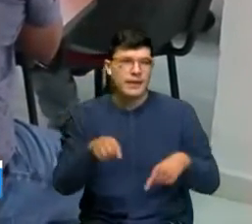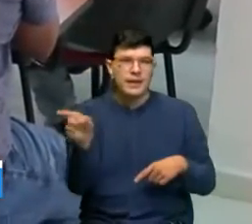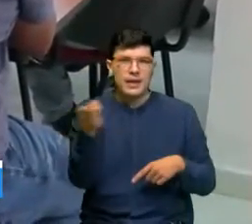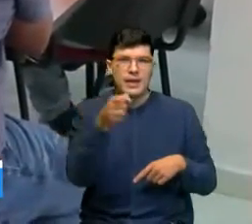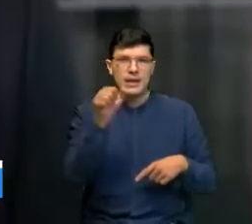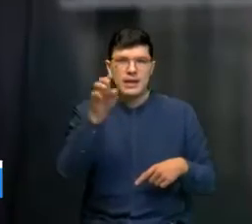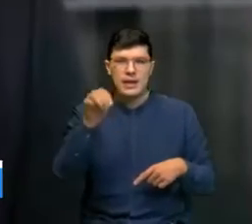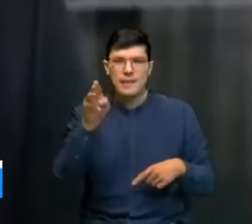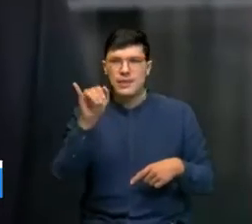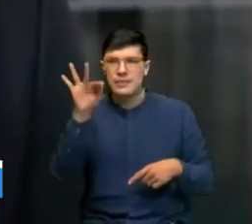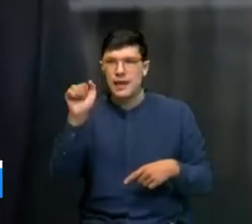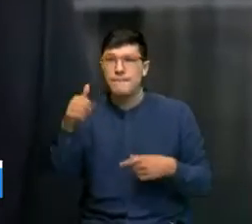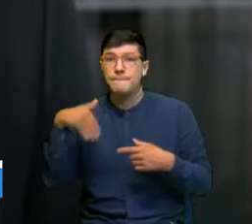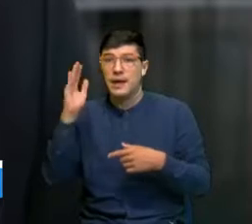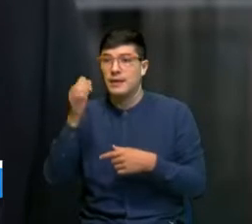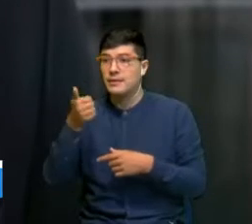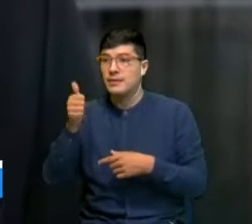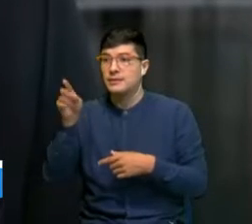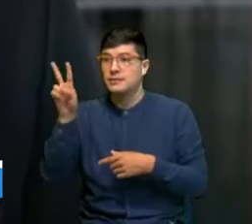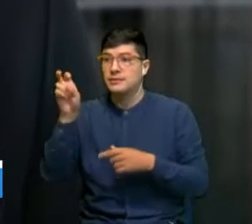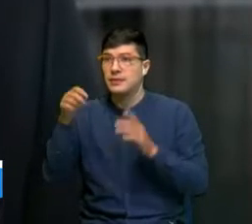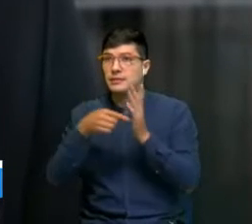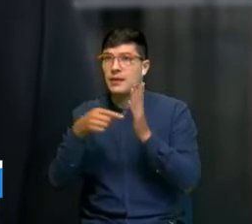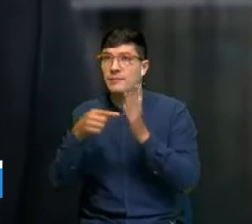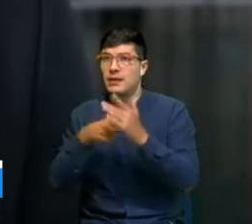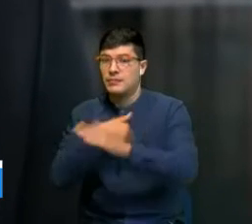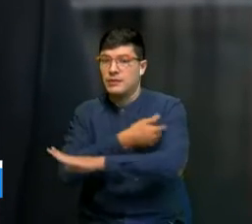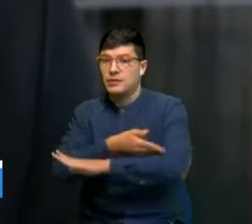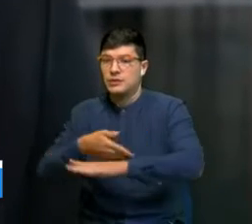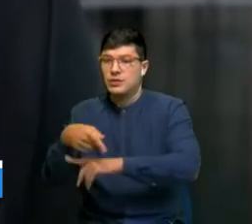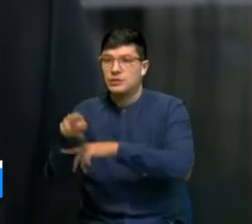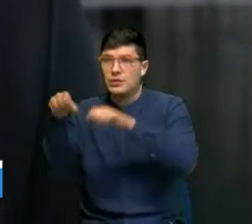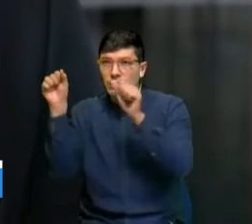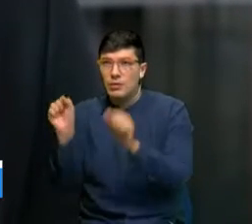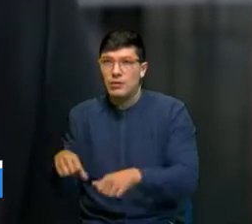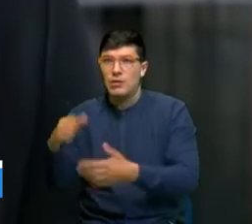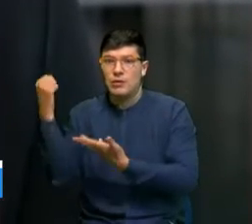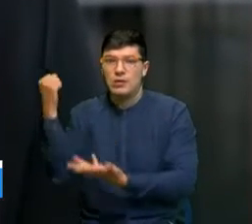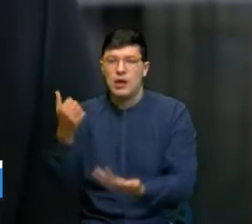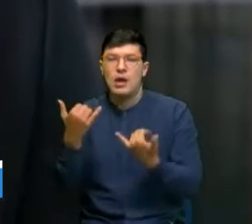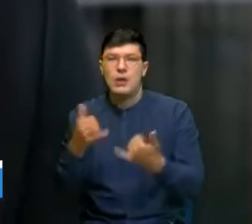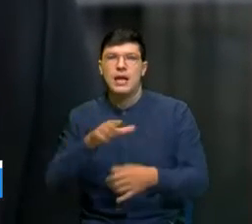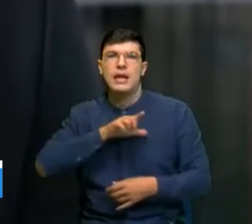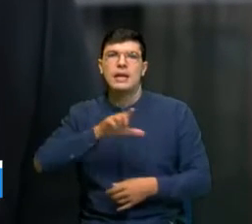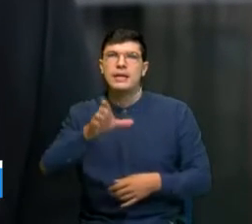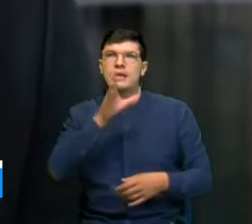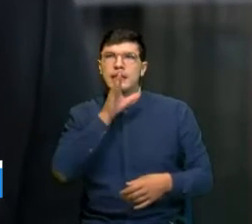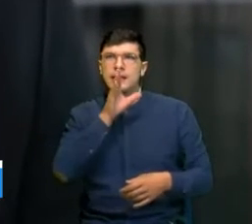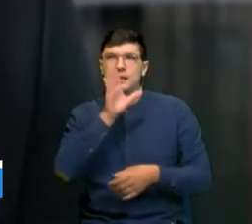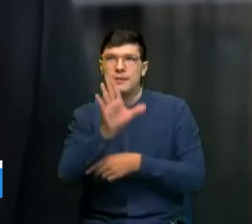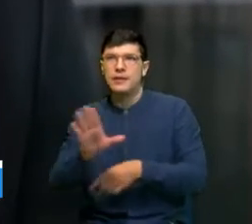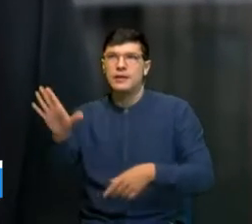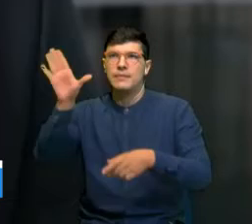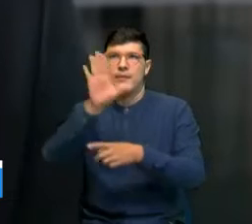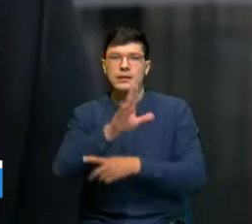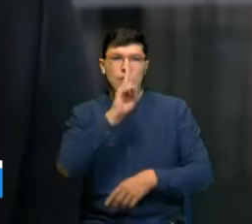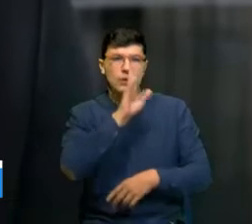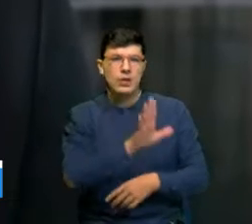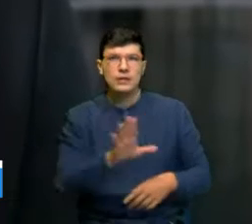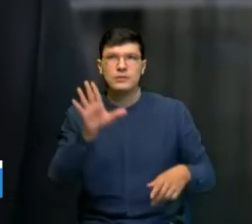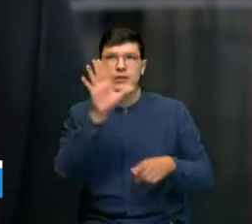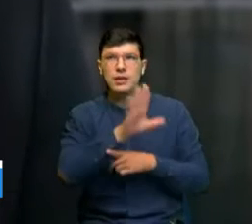de más de 17 mil millones de pesos aprobados en la sesión de Locatón hoy, liderada por el Departamento Nacional de Planeación,